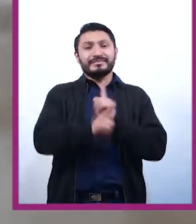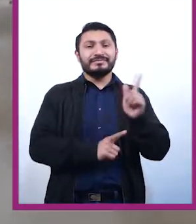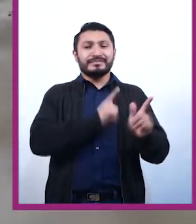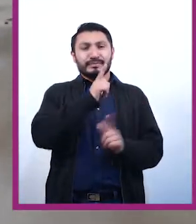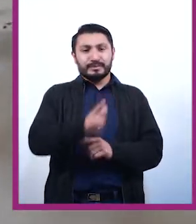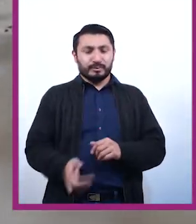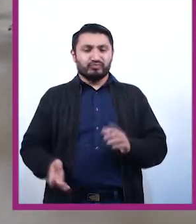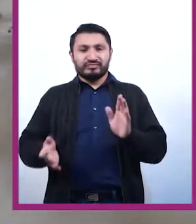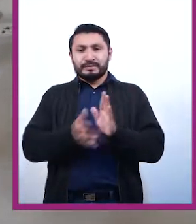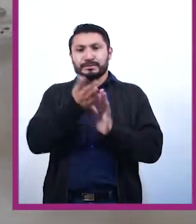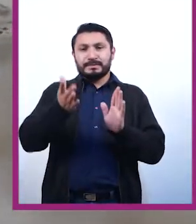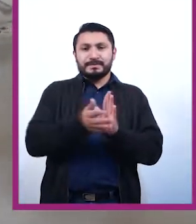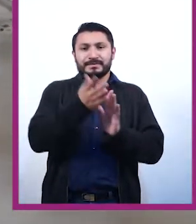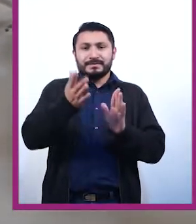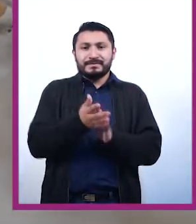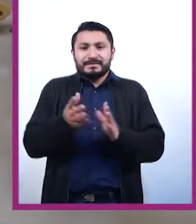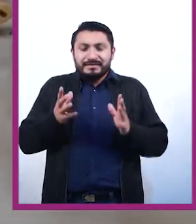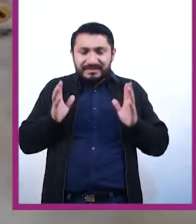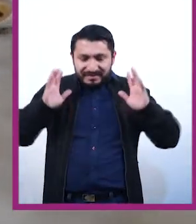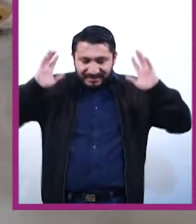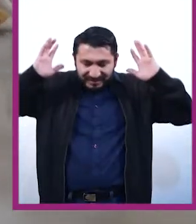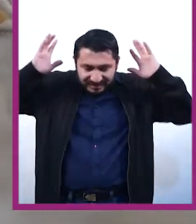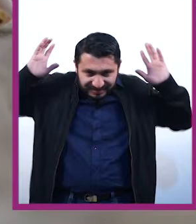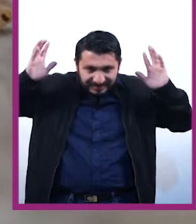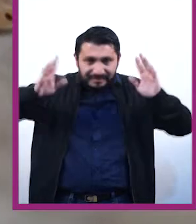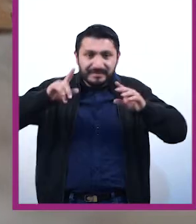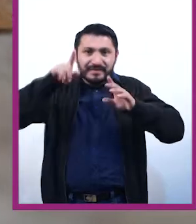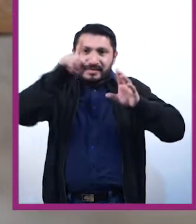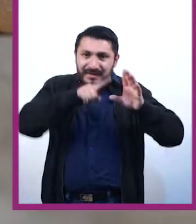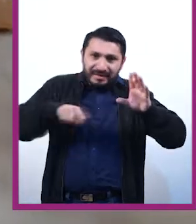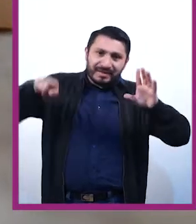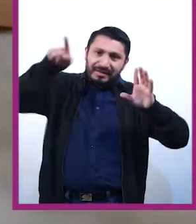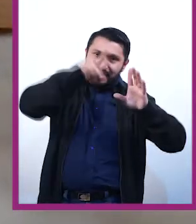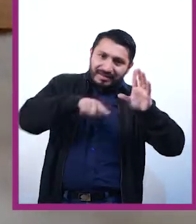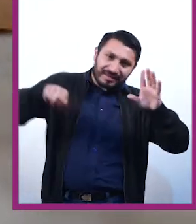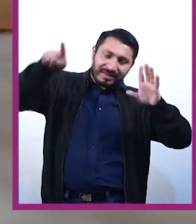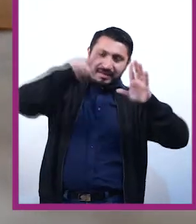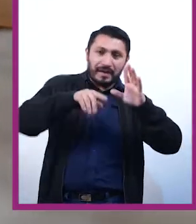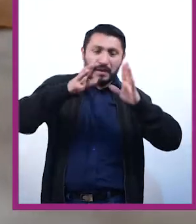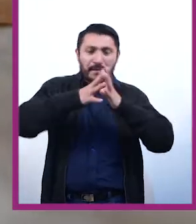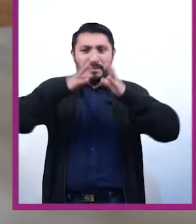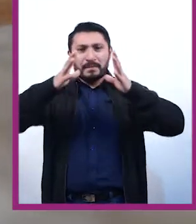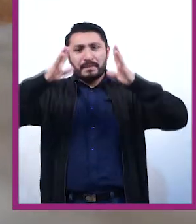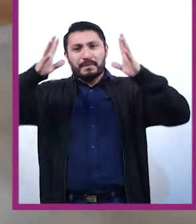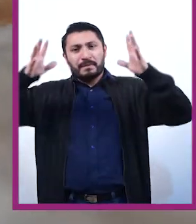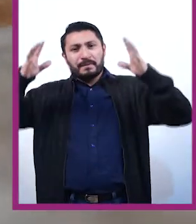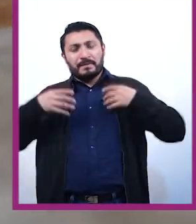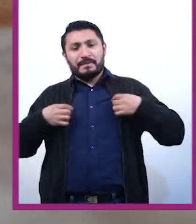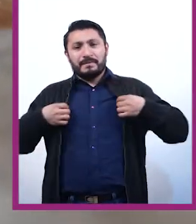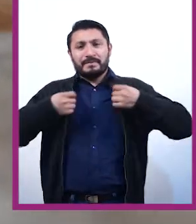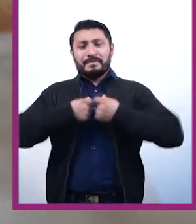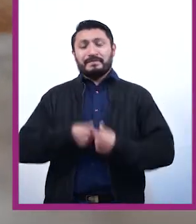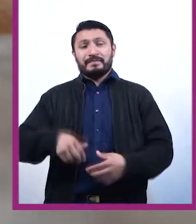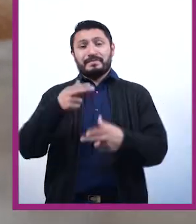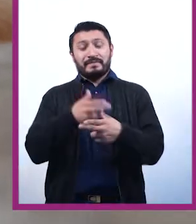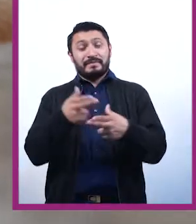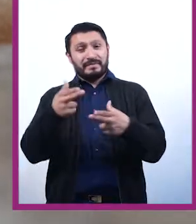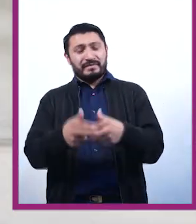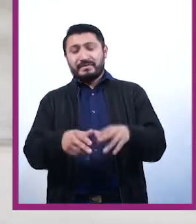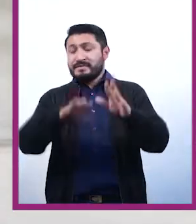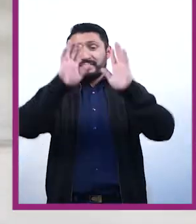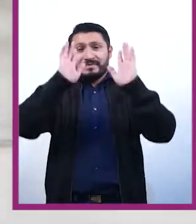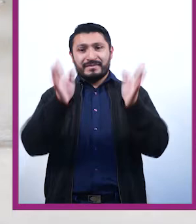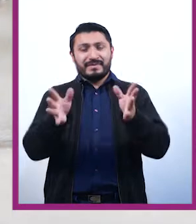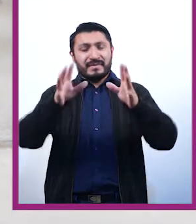armónico. Lentamente va construyendo su delicada concha con espirales que cada vez se vuelven más grandes hasta